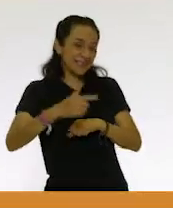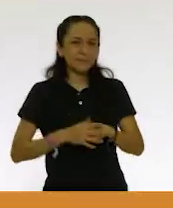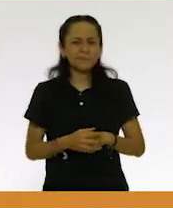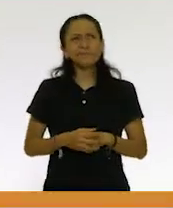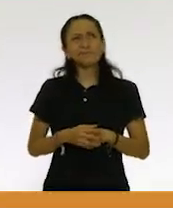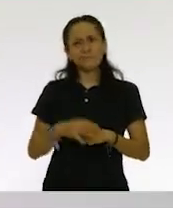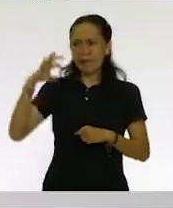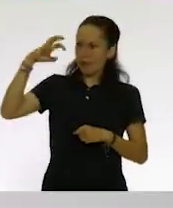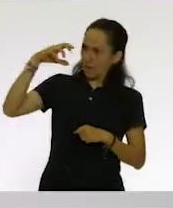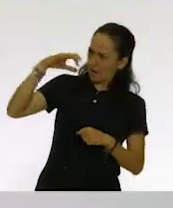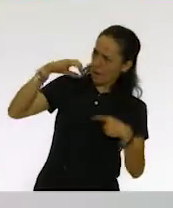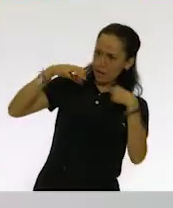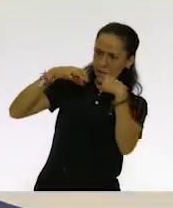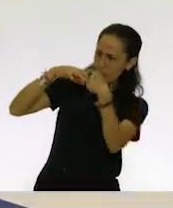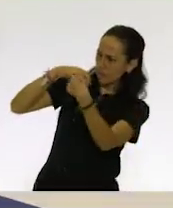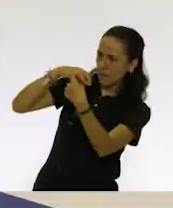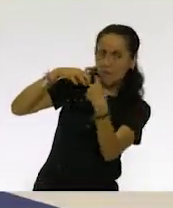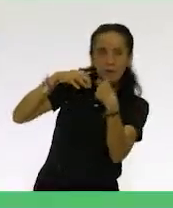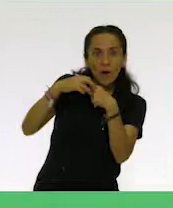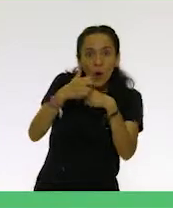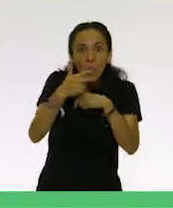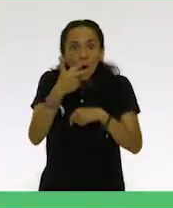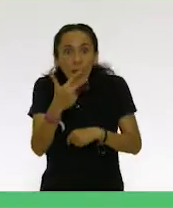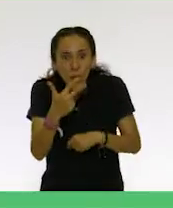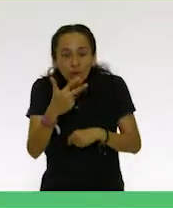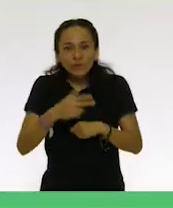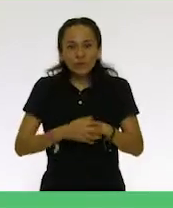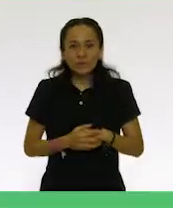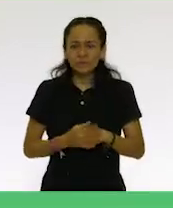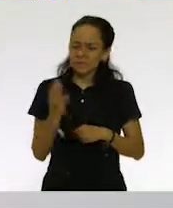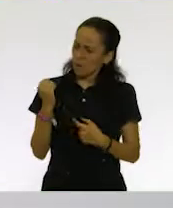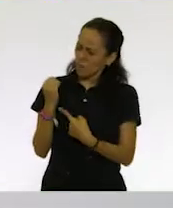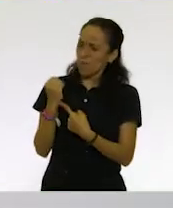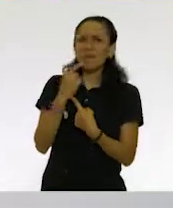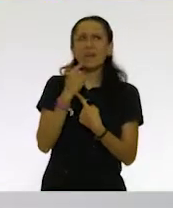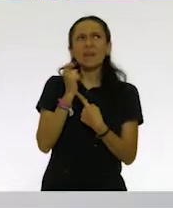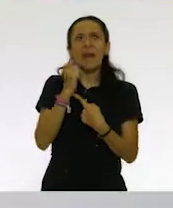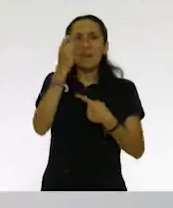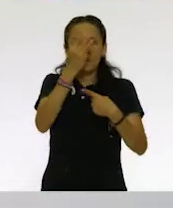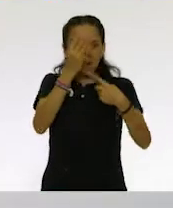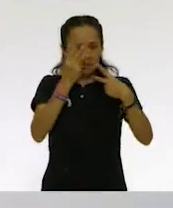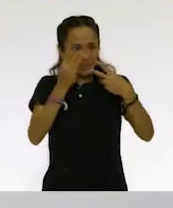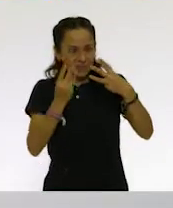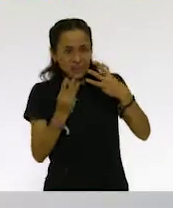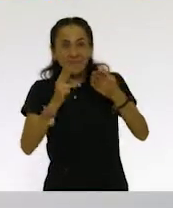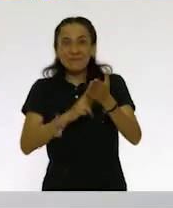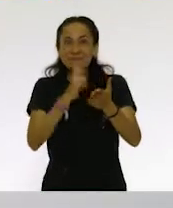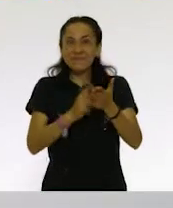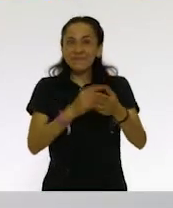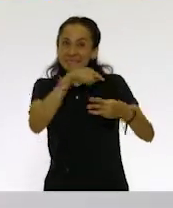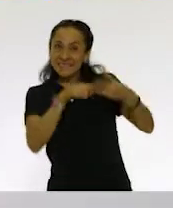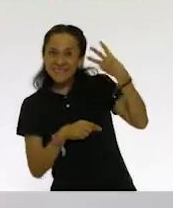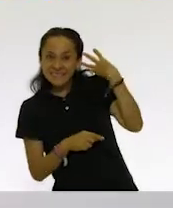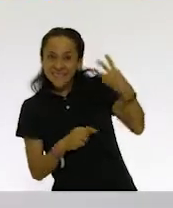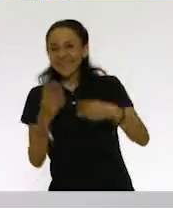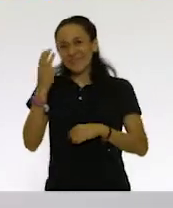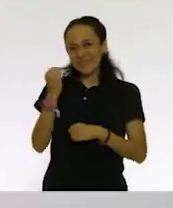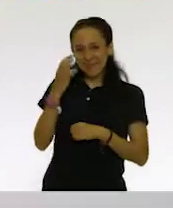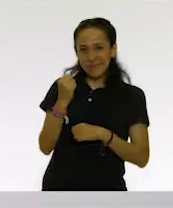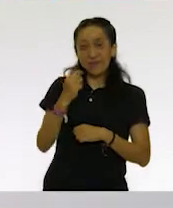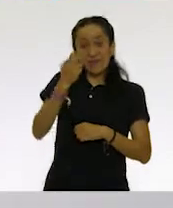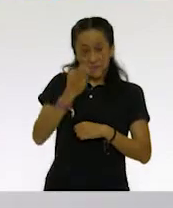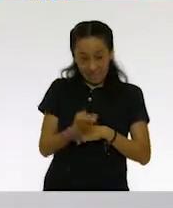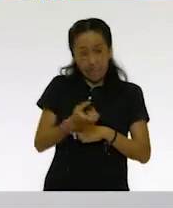pies tiene la araña, nueve son tres veces tres. Y si esto bien me lo aprendo,